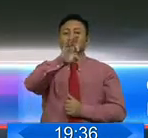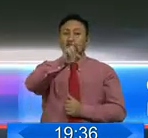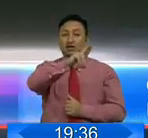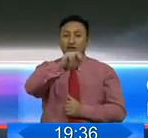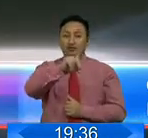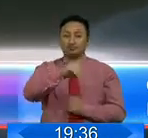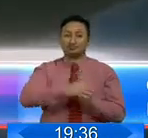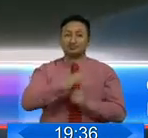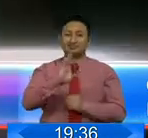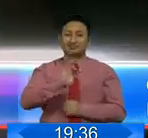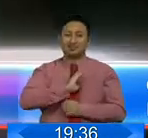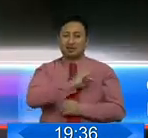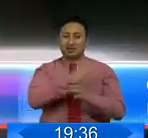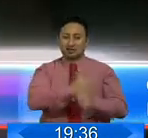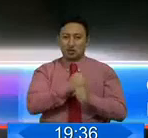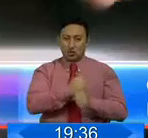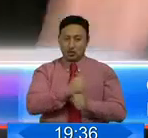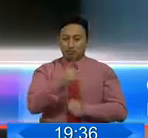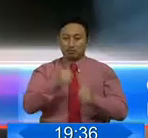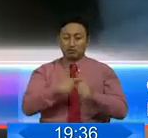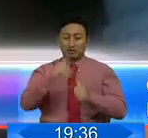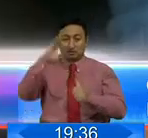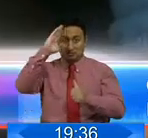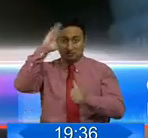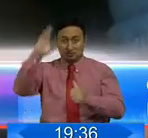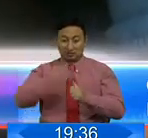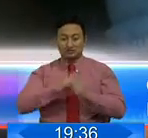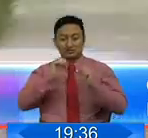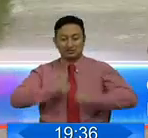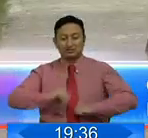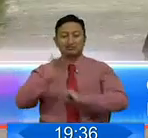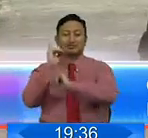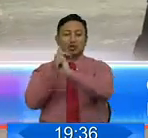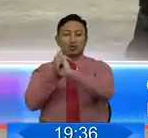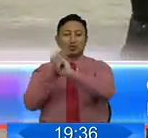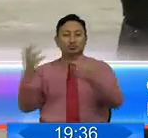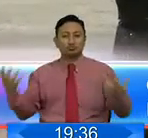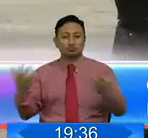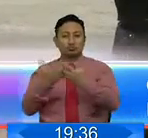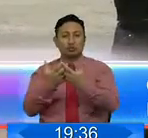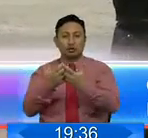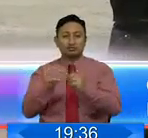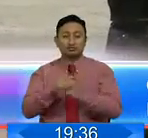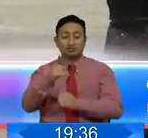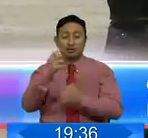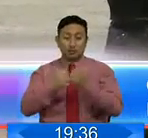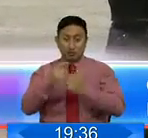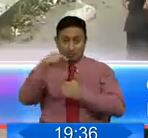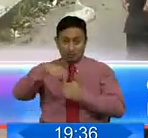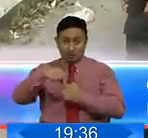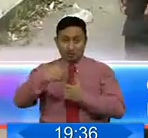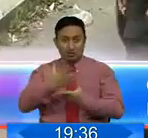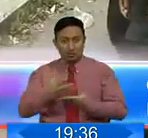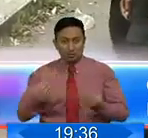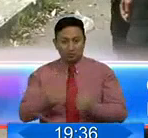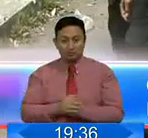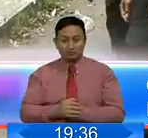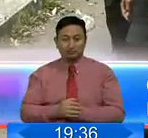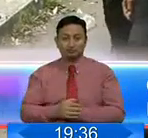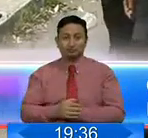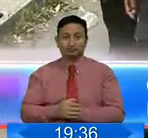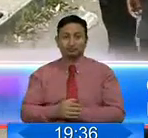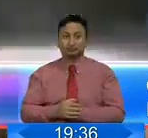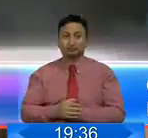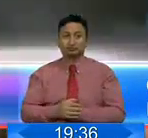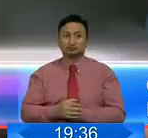trabajo dentro de la policía, es prioridad la colaboración interinstitucional para solventar la problemática de la delincuencia, no solo en el país, sino